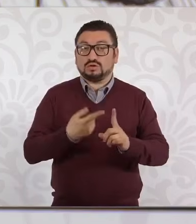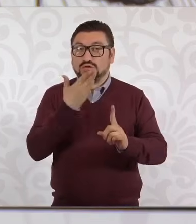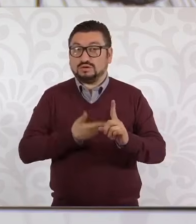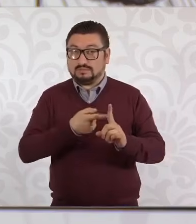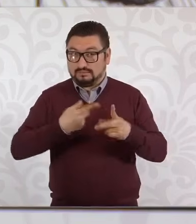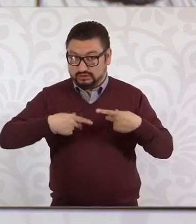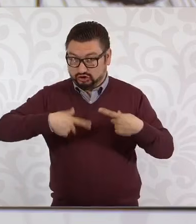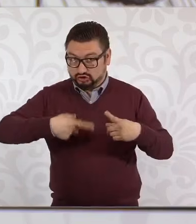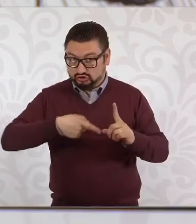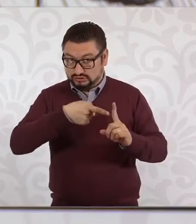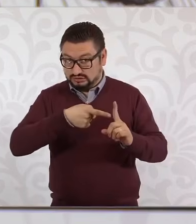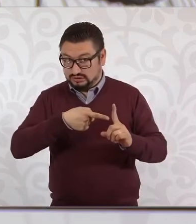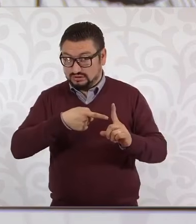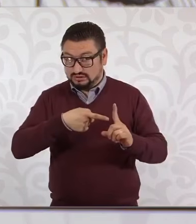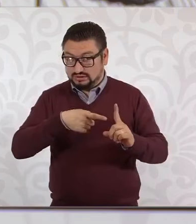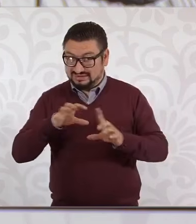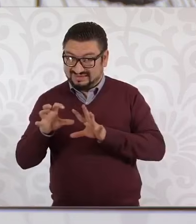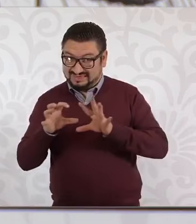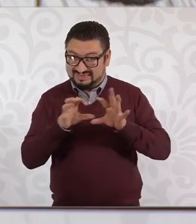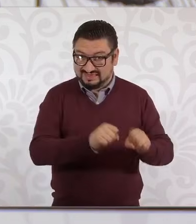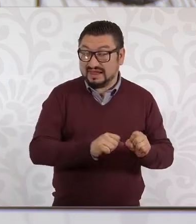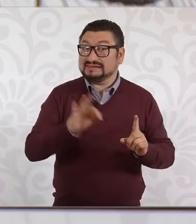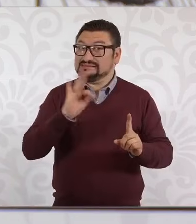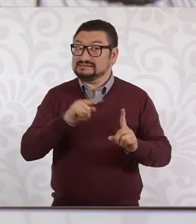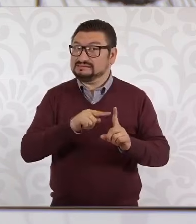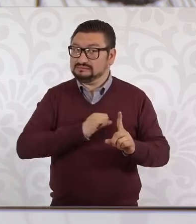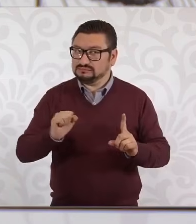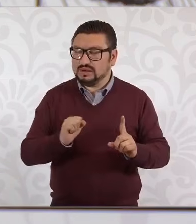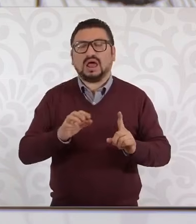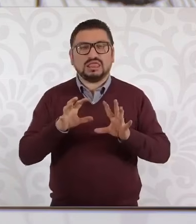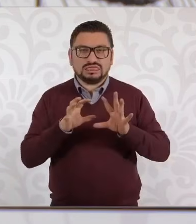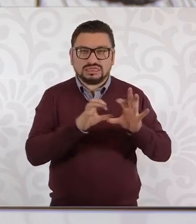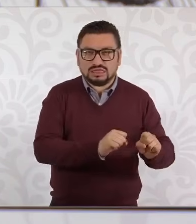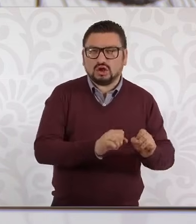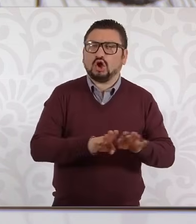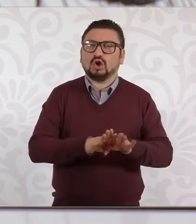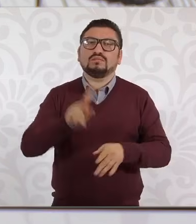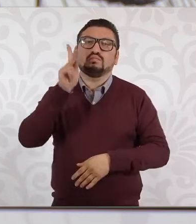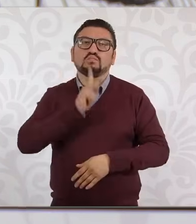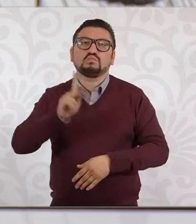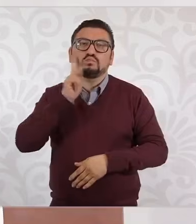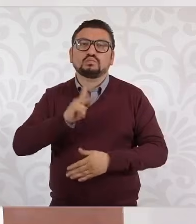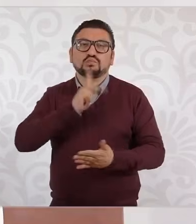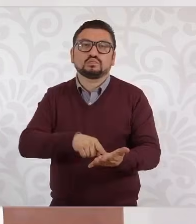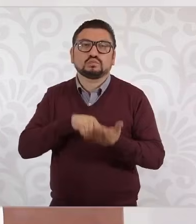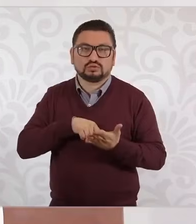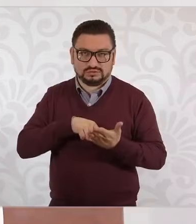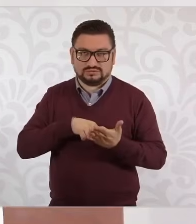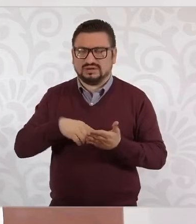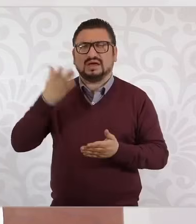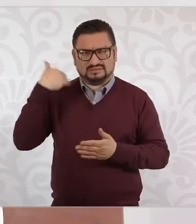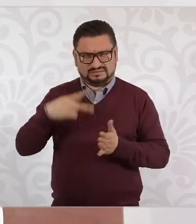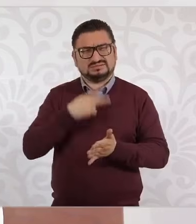lo he dicho aquí varias veces, un presunto delincuente, pues tiene que haber pruebas, lo he dicho aquí varias